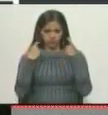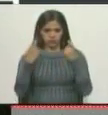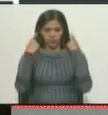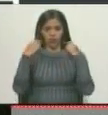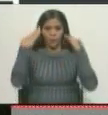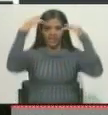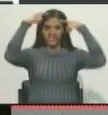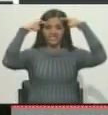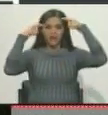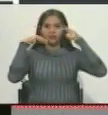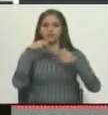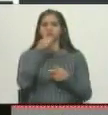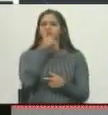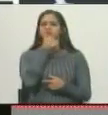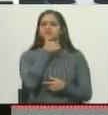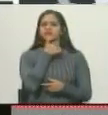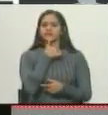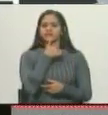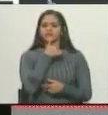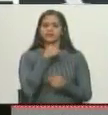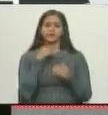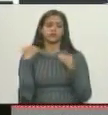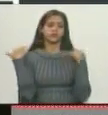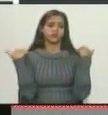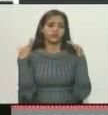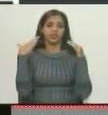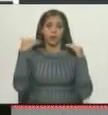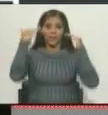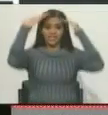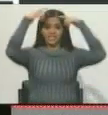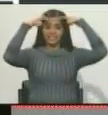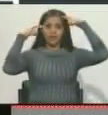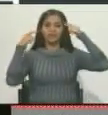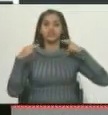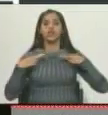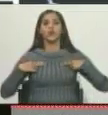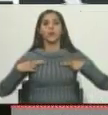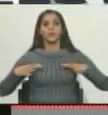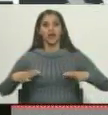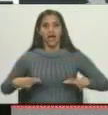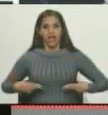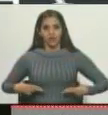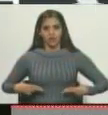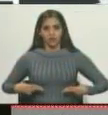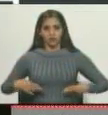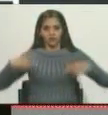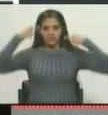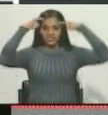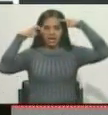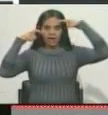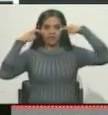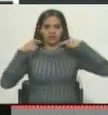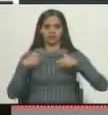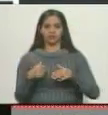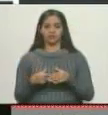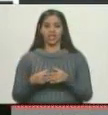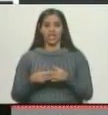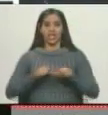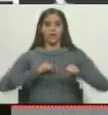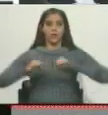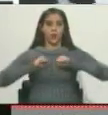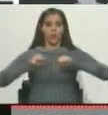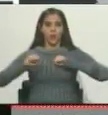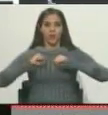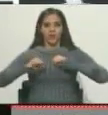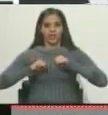de la tolerancia infinita del comandante Chávez, del humanismo del comandante Chávez, he promovido